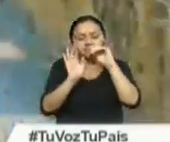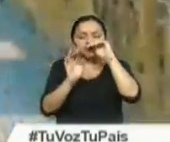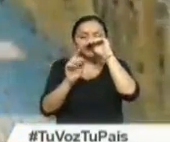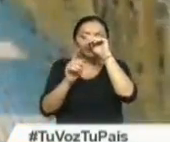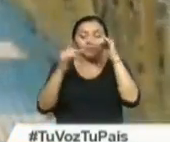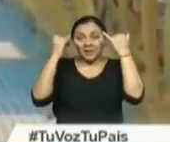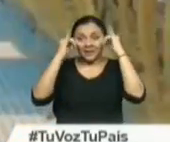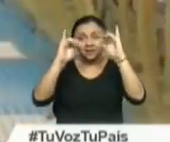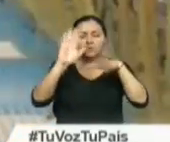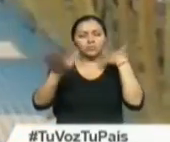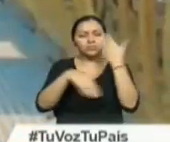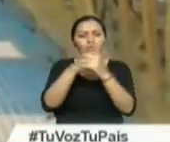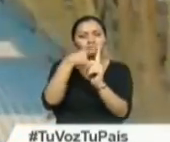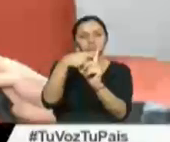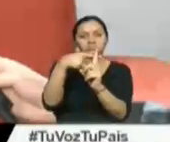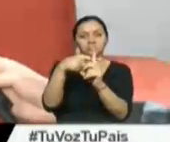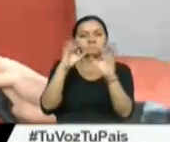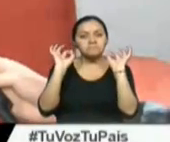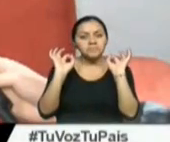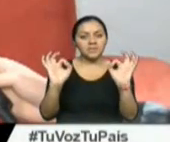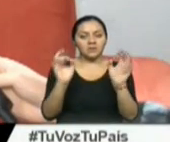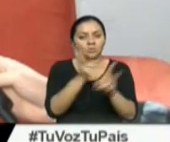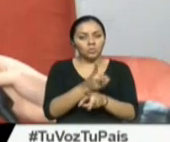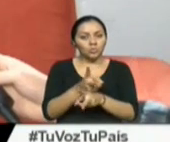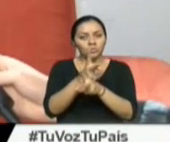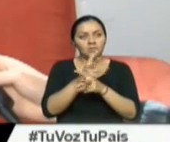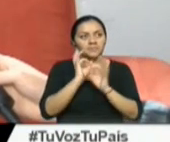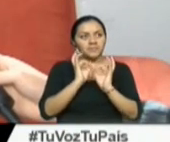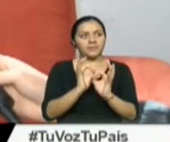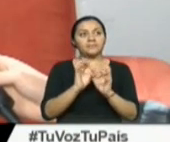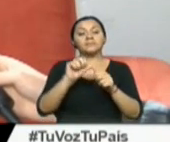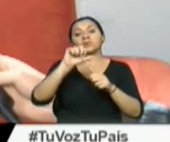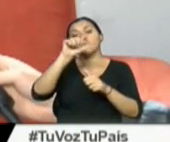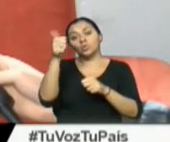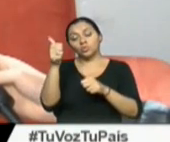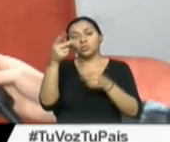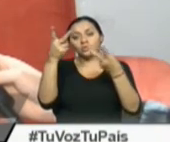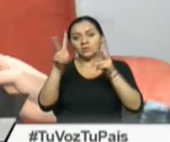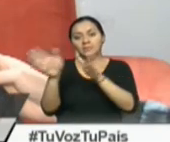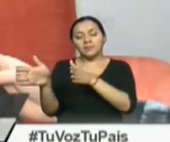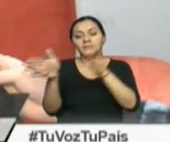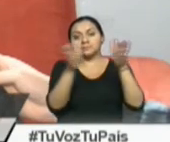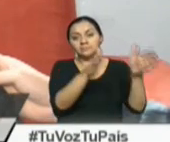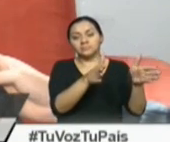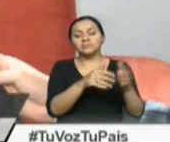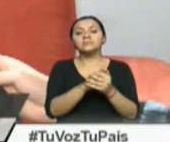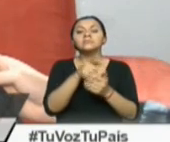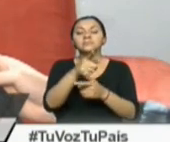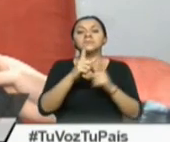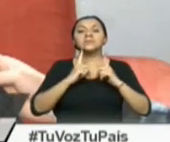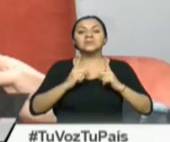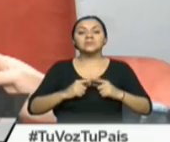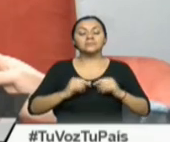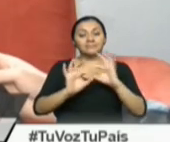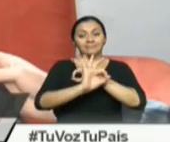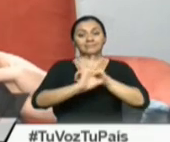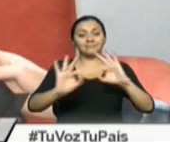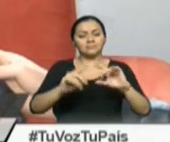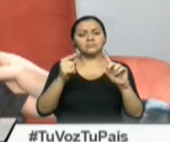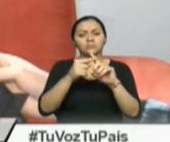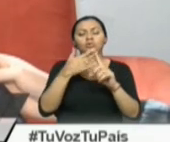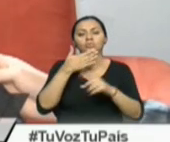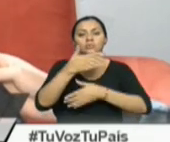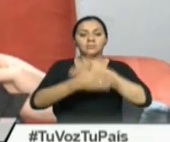ganadero se mantenga en óptimas condiciones. Por otro lado, tenemos también el programa de sanitario, que específicamente